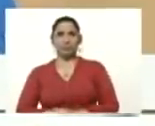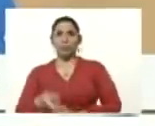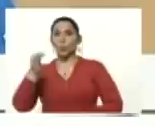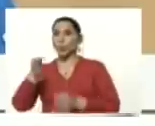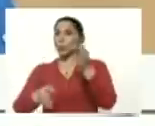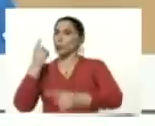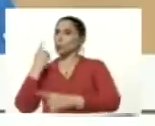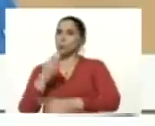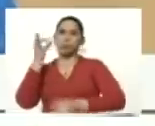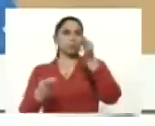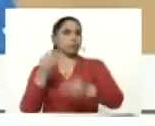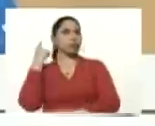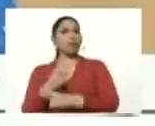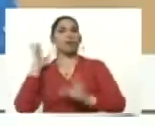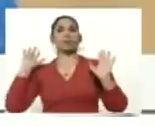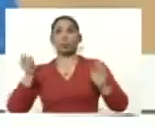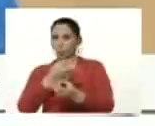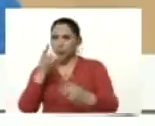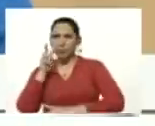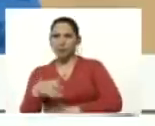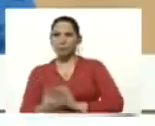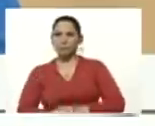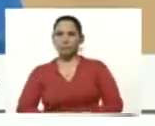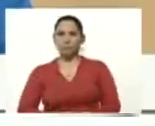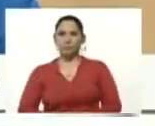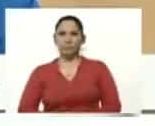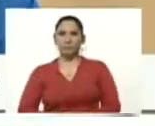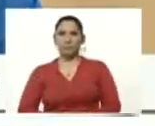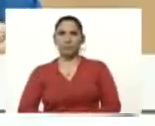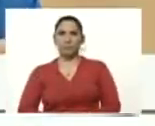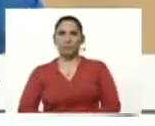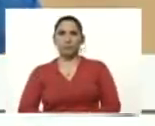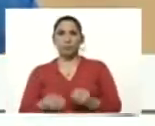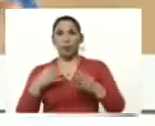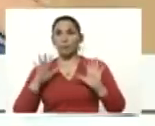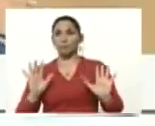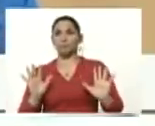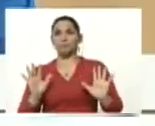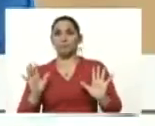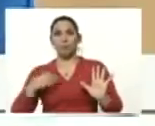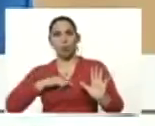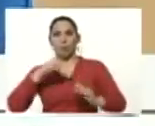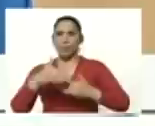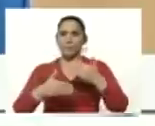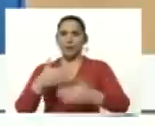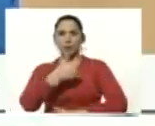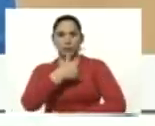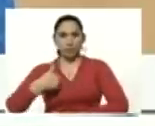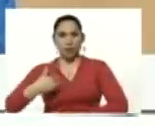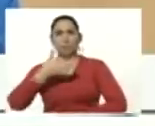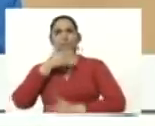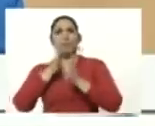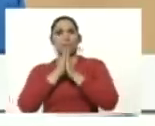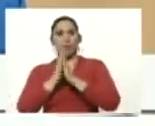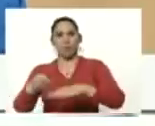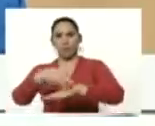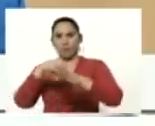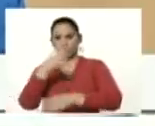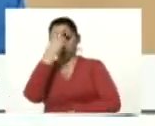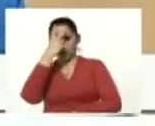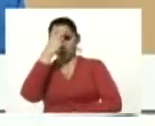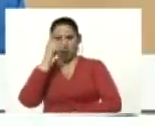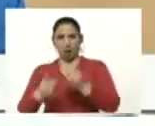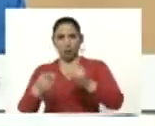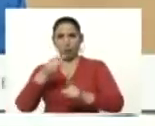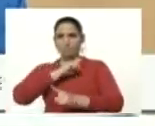Justicia, justicia, va a haber justicia, ustedes verán. Así que, bueno, hemos avanzado. Yo quisiera que el ministro Tarek le diera